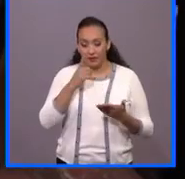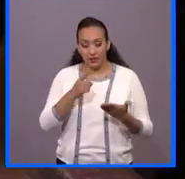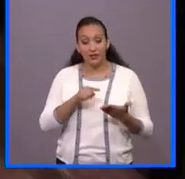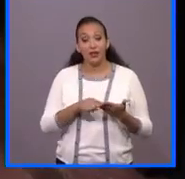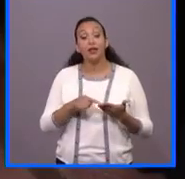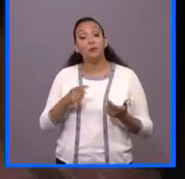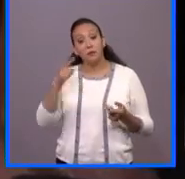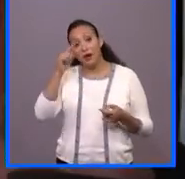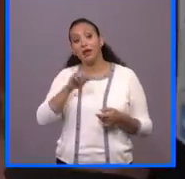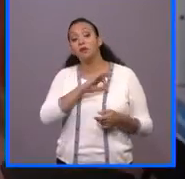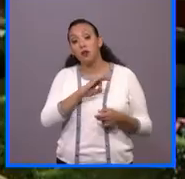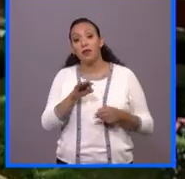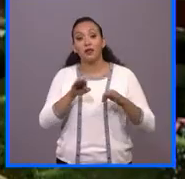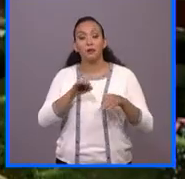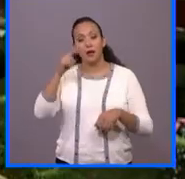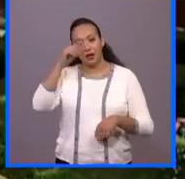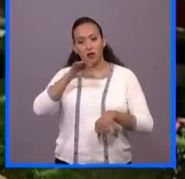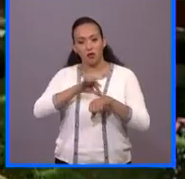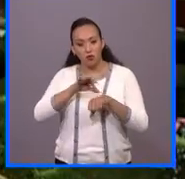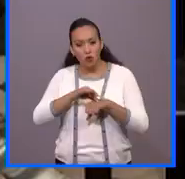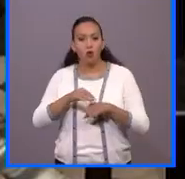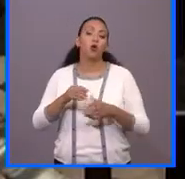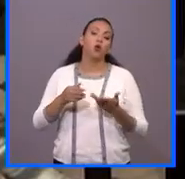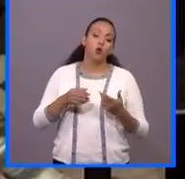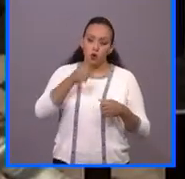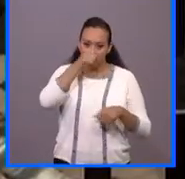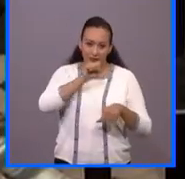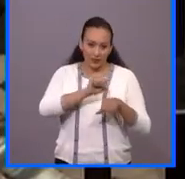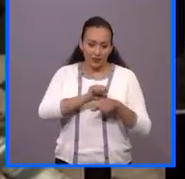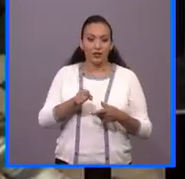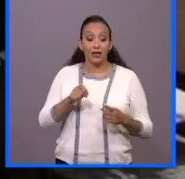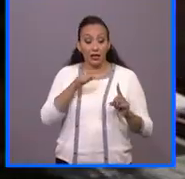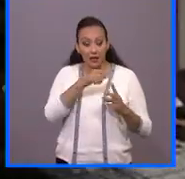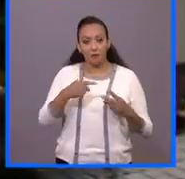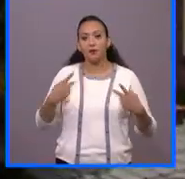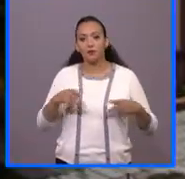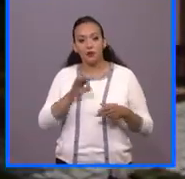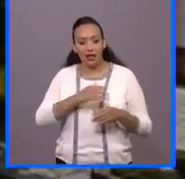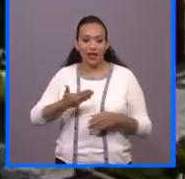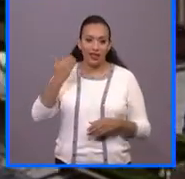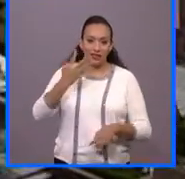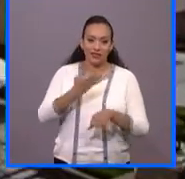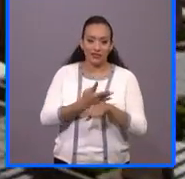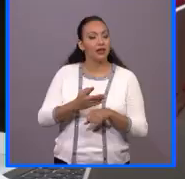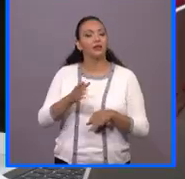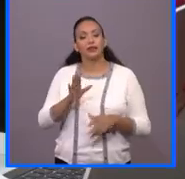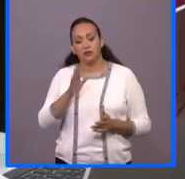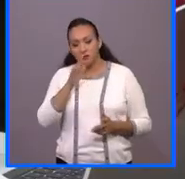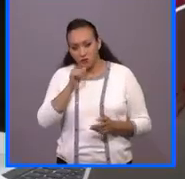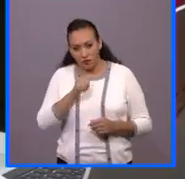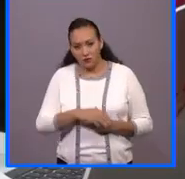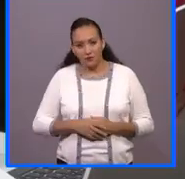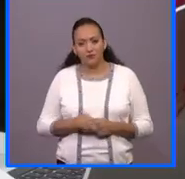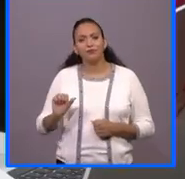establecido para ser médico o secretario de un juzgado cívico de no haber sido suspendido o inhabilitado para el desempeño de un cargo público. Por